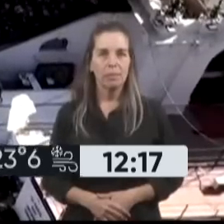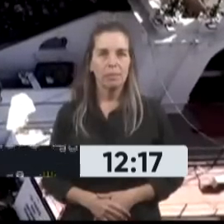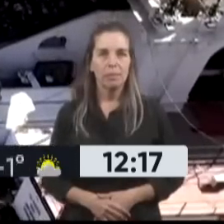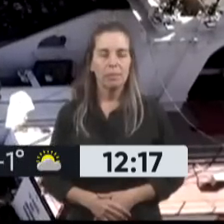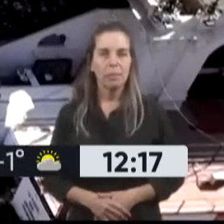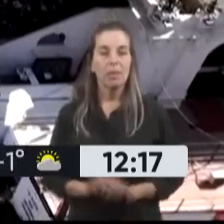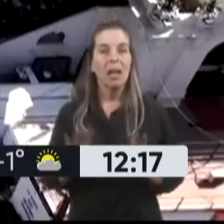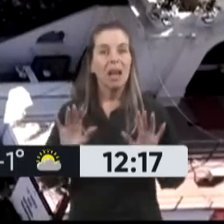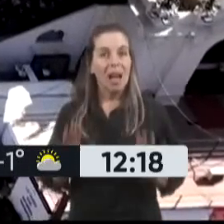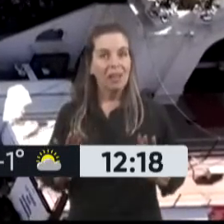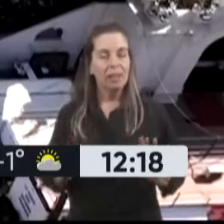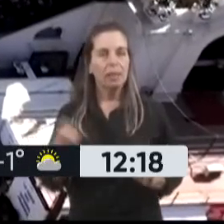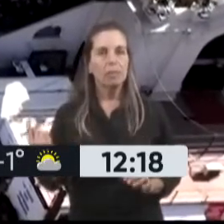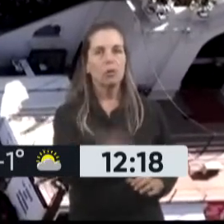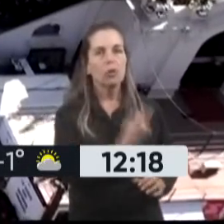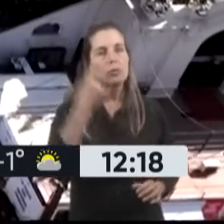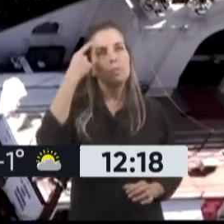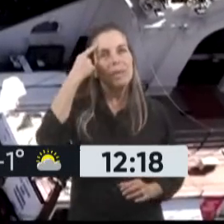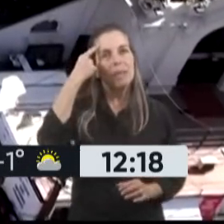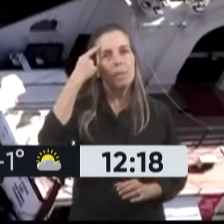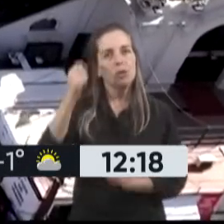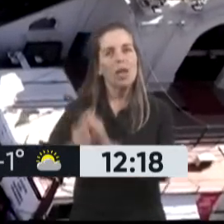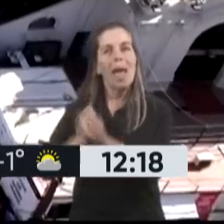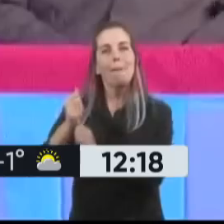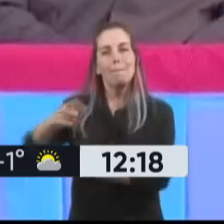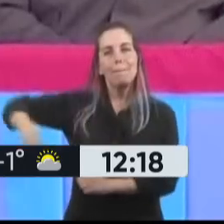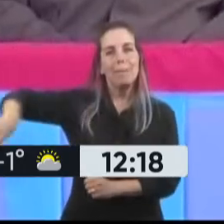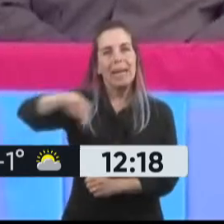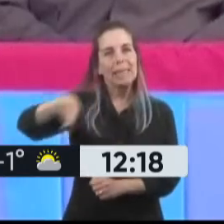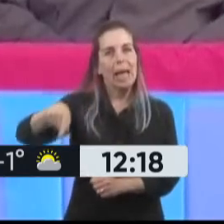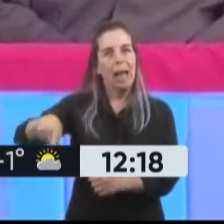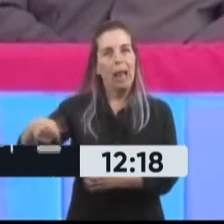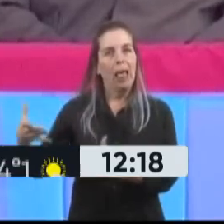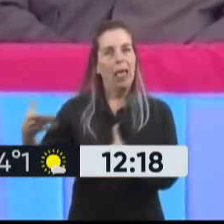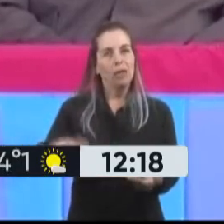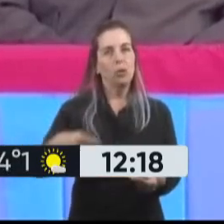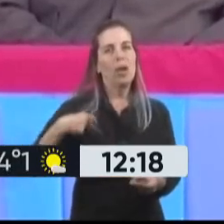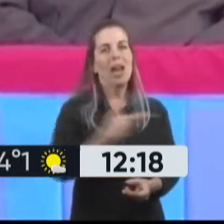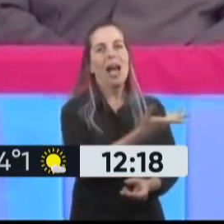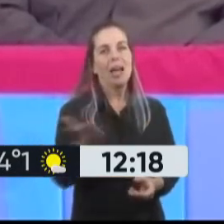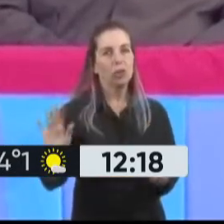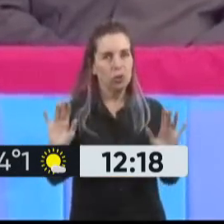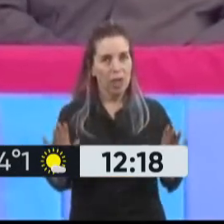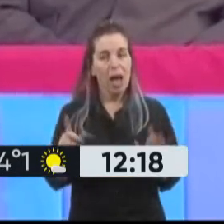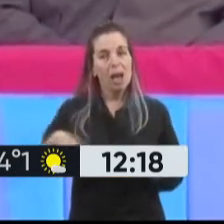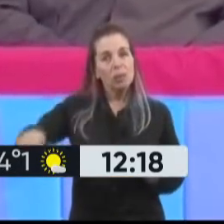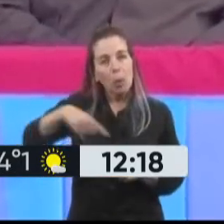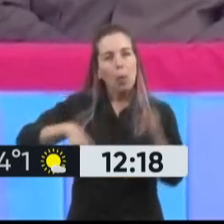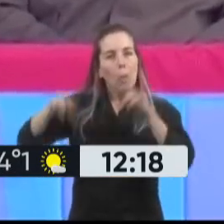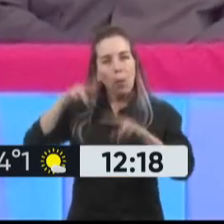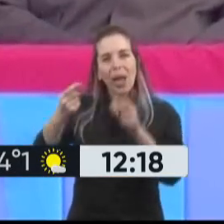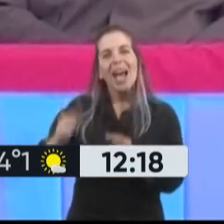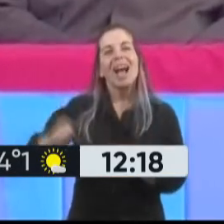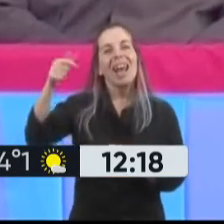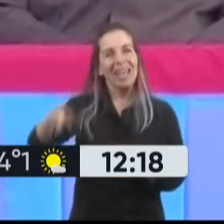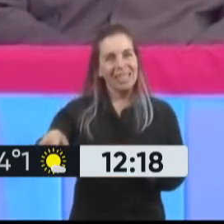Y lo hacemos porque entendemos que los empresarios son benefactores sociales y que su búsqueda de ganancia redunda en un beneficio